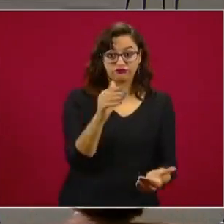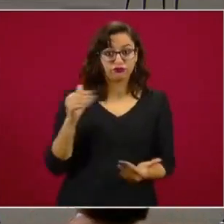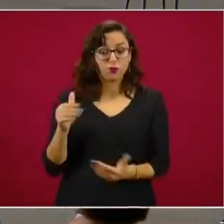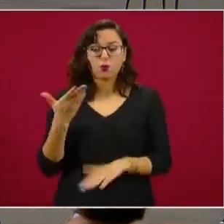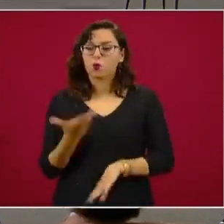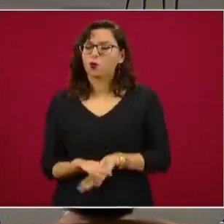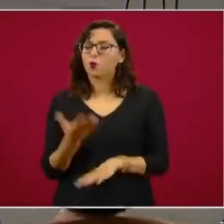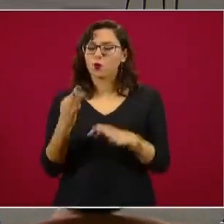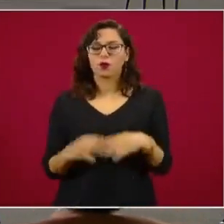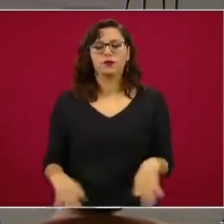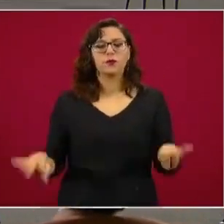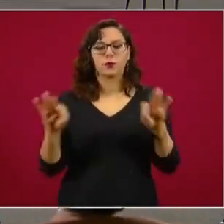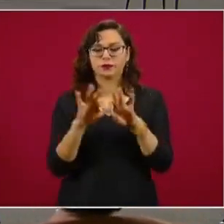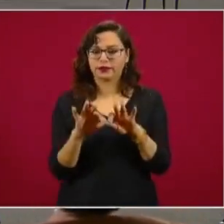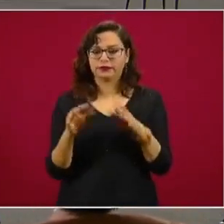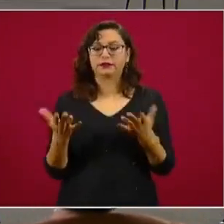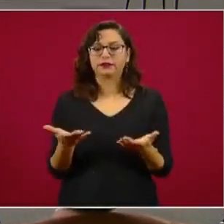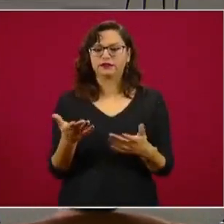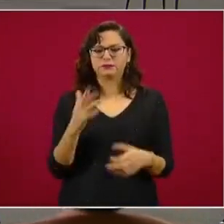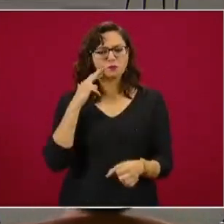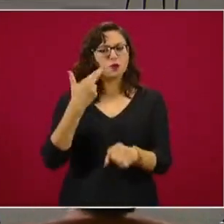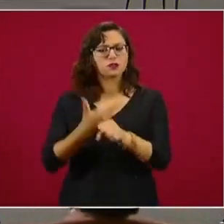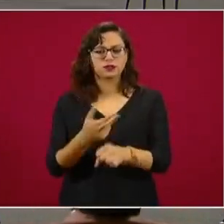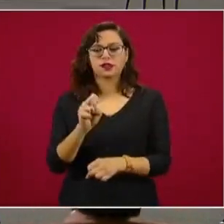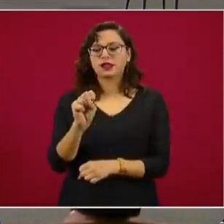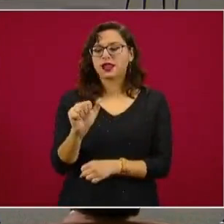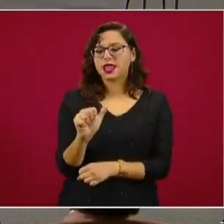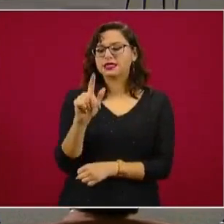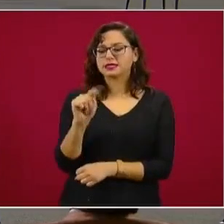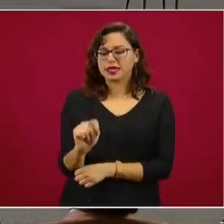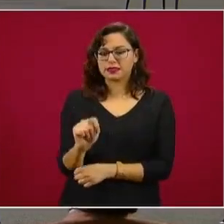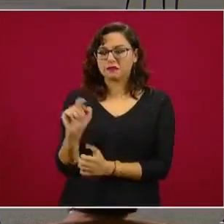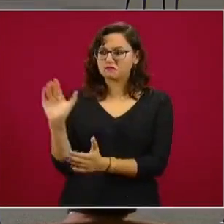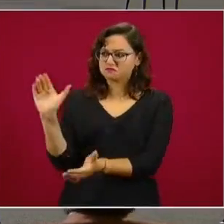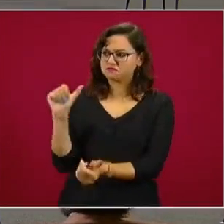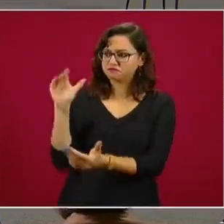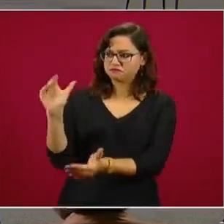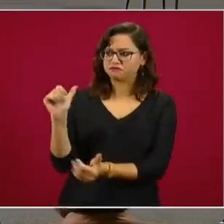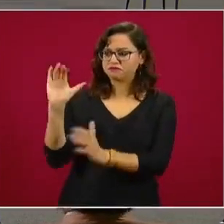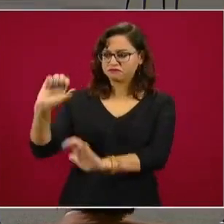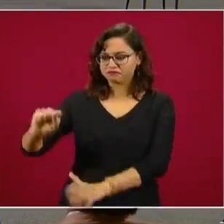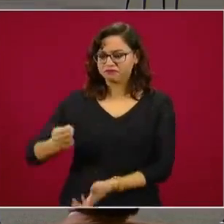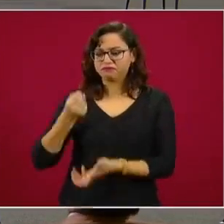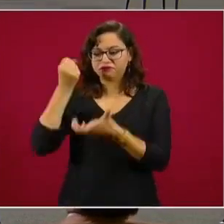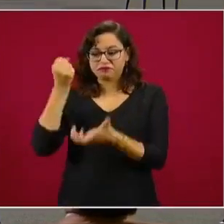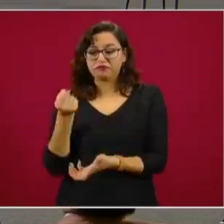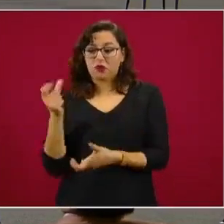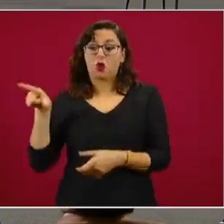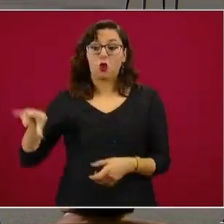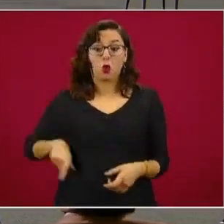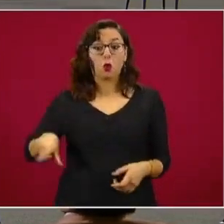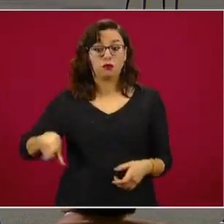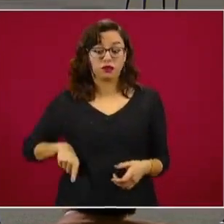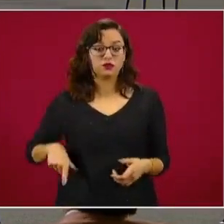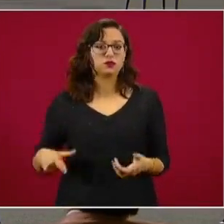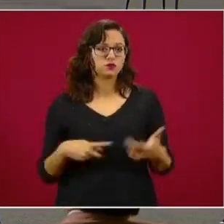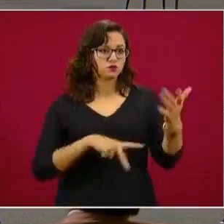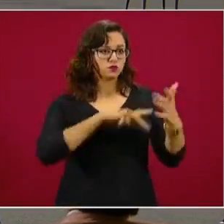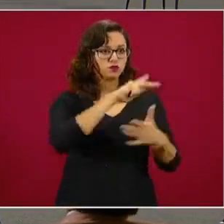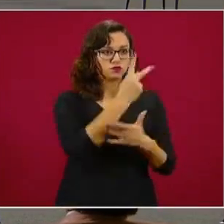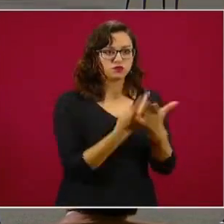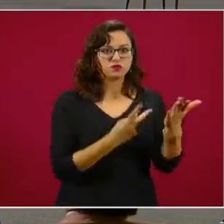SAT, todos los ingresos son precisamente para que tenga financiamiento el gobierno federal para todos sus